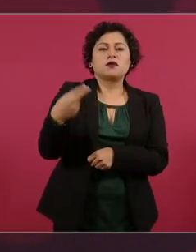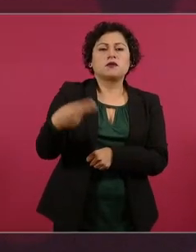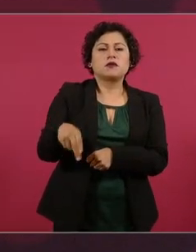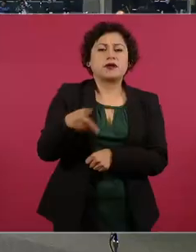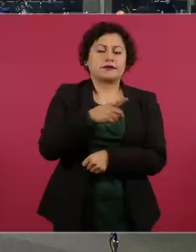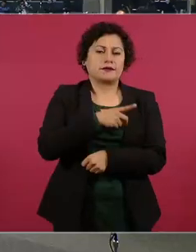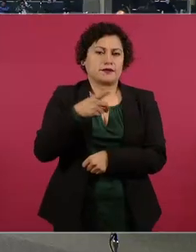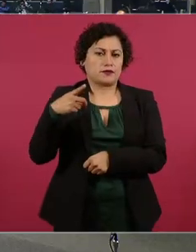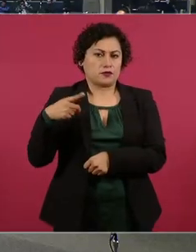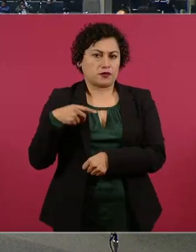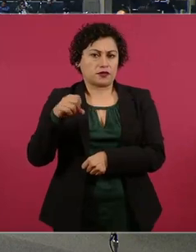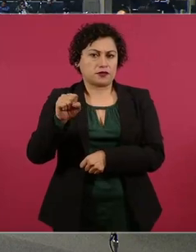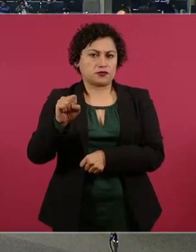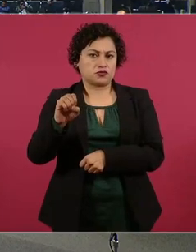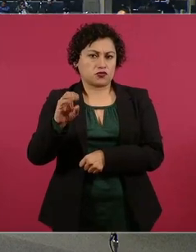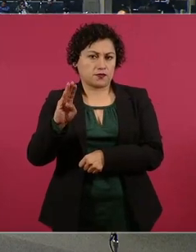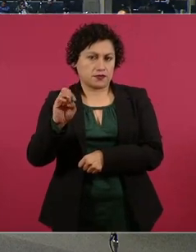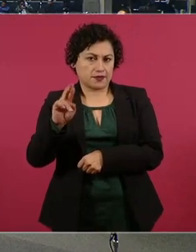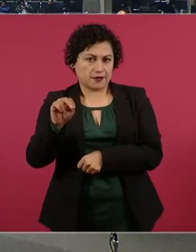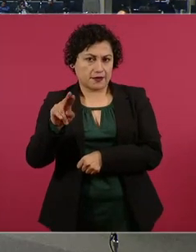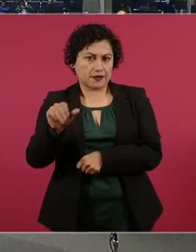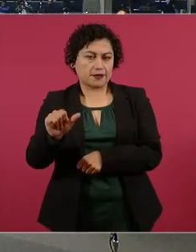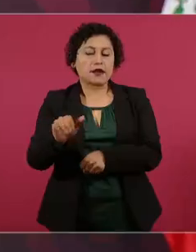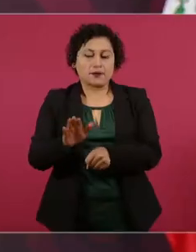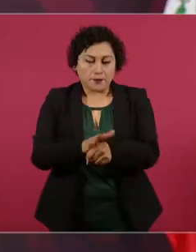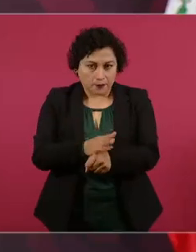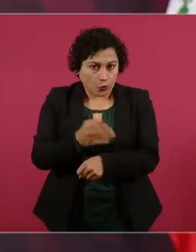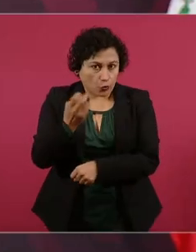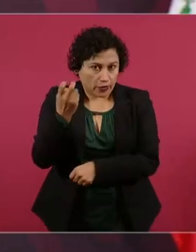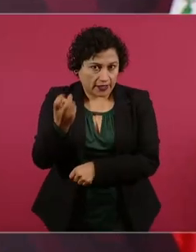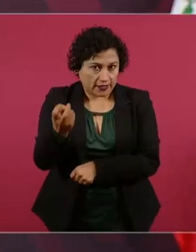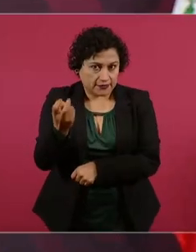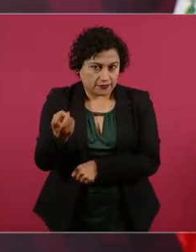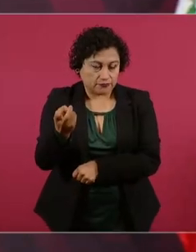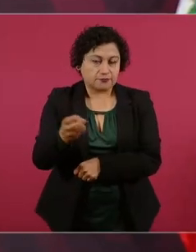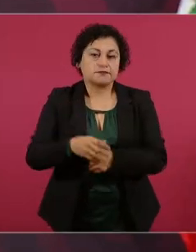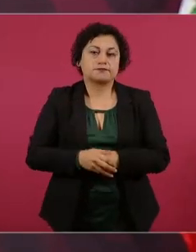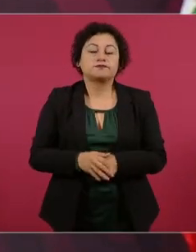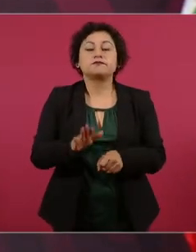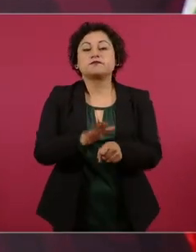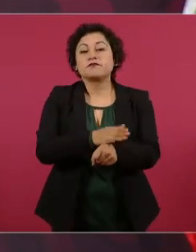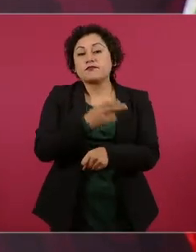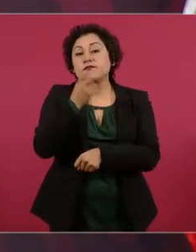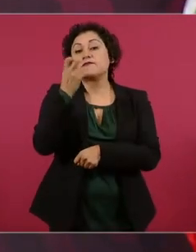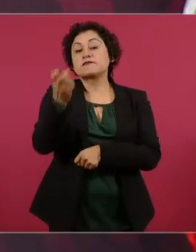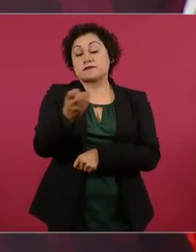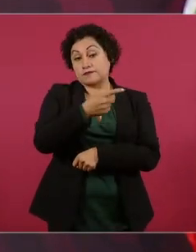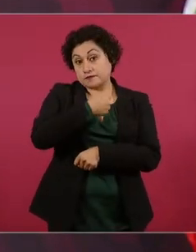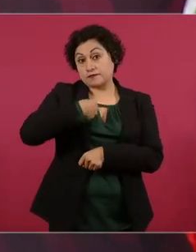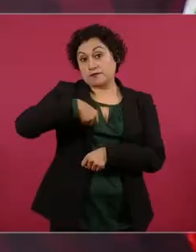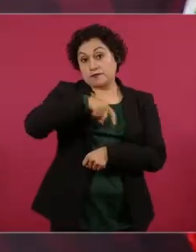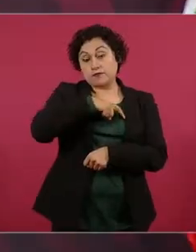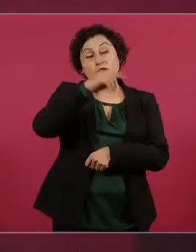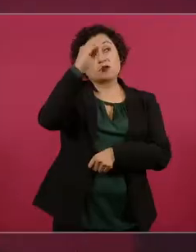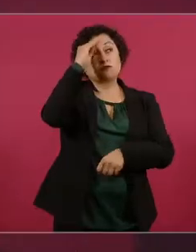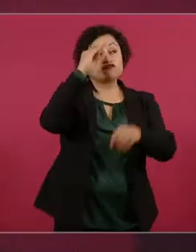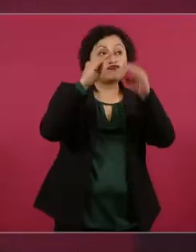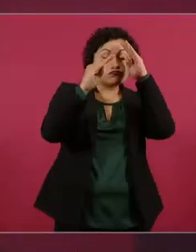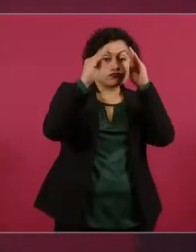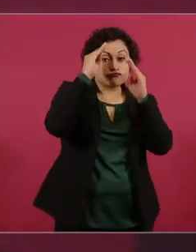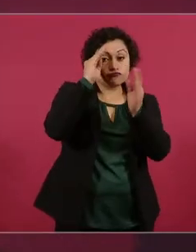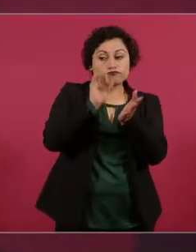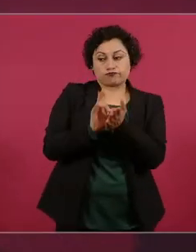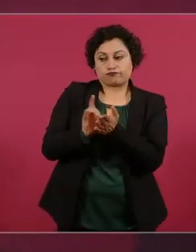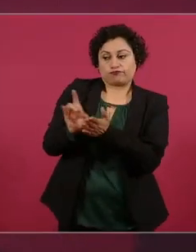la calificación. Entonces, preferimos nosotros transferirle recursos a Pemex que